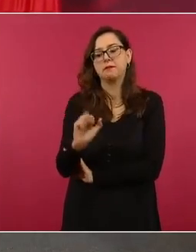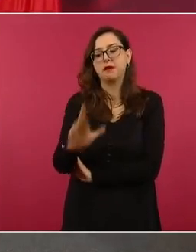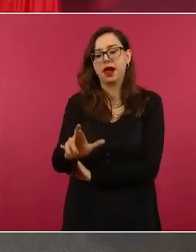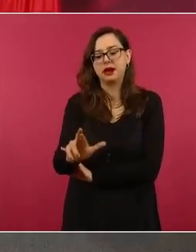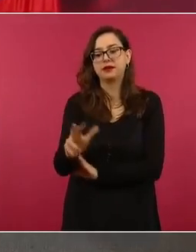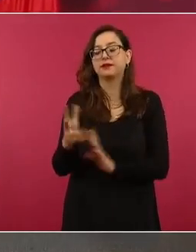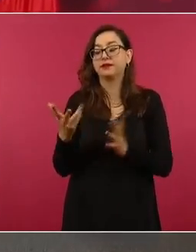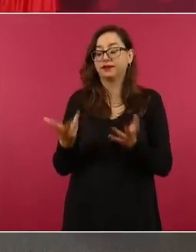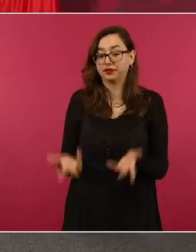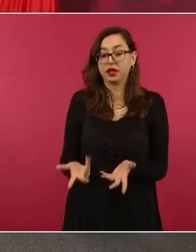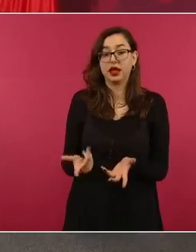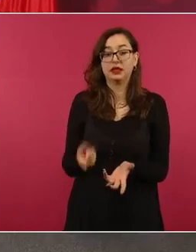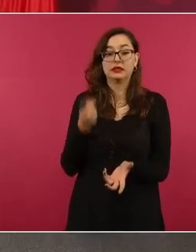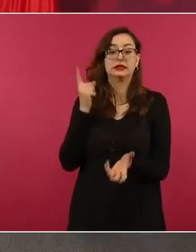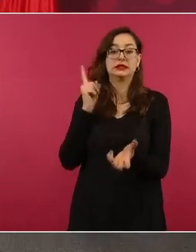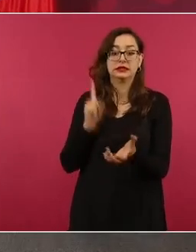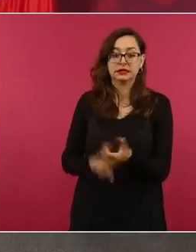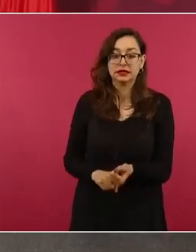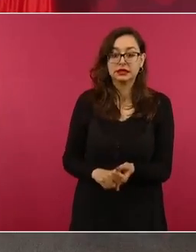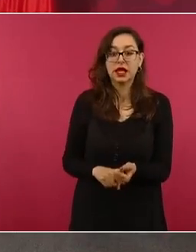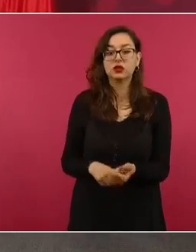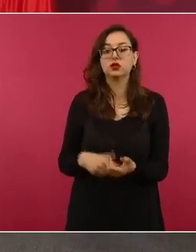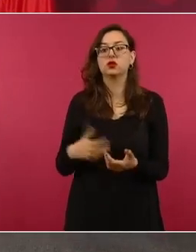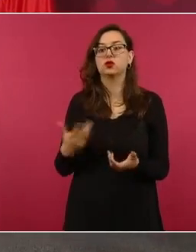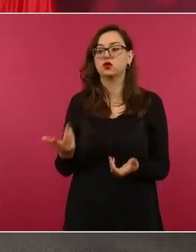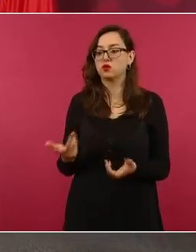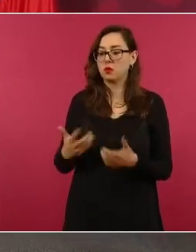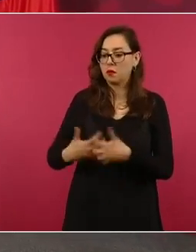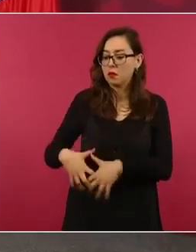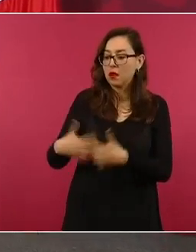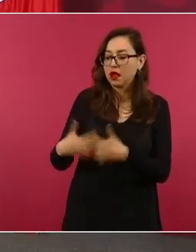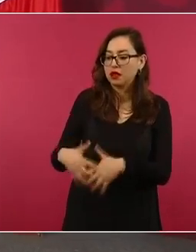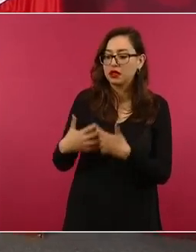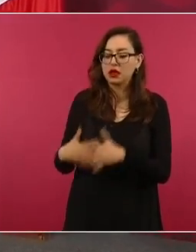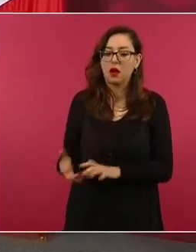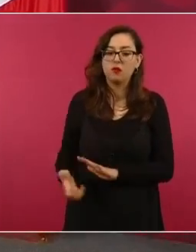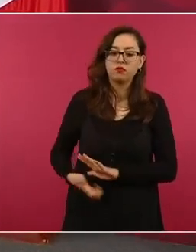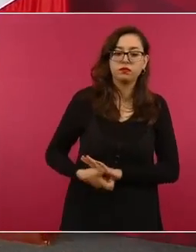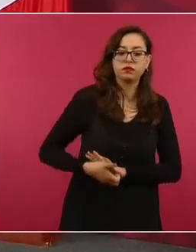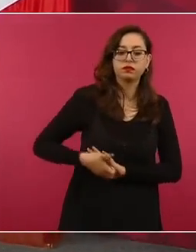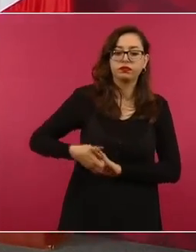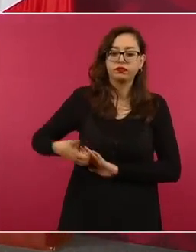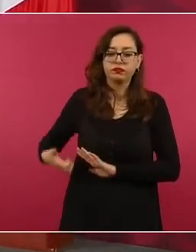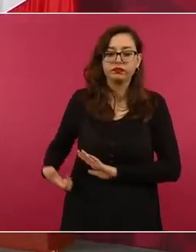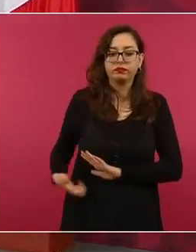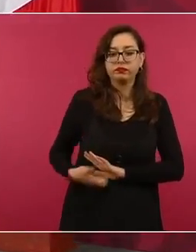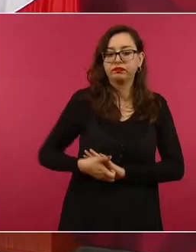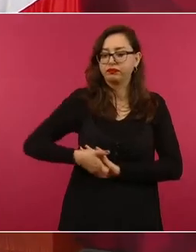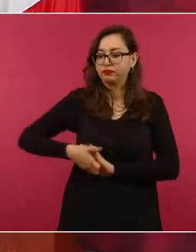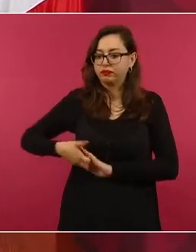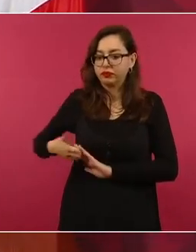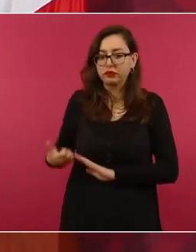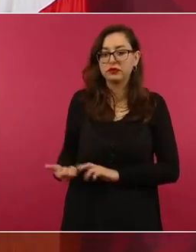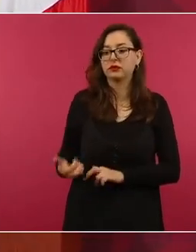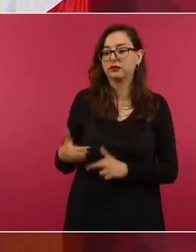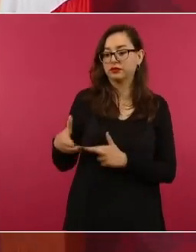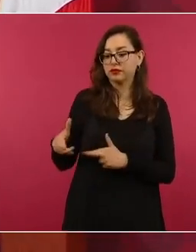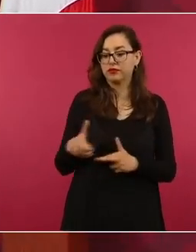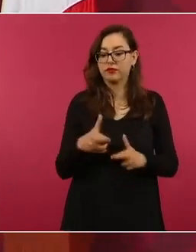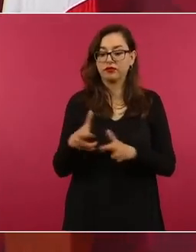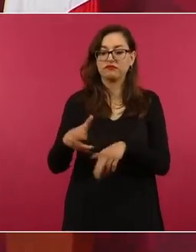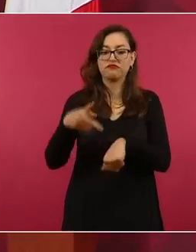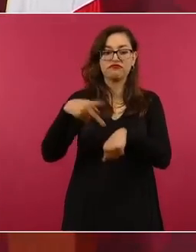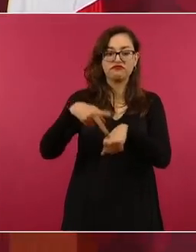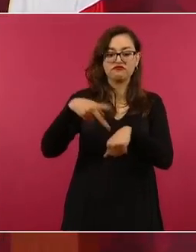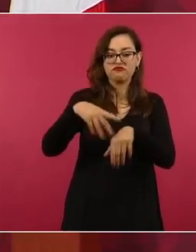deshaciendo o quitando tapones en las desembocaduras de los ríos